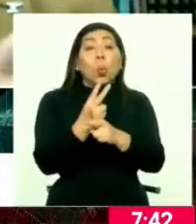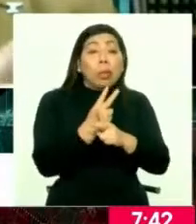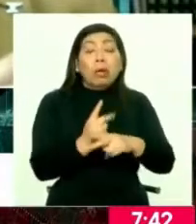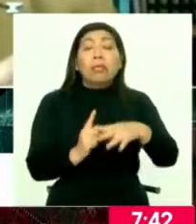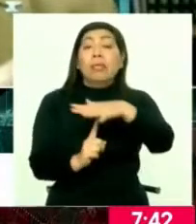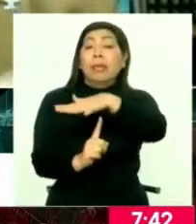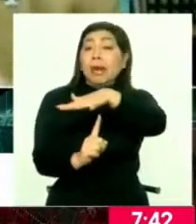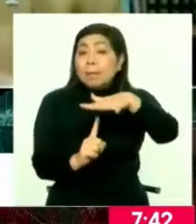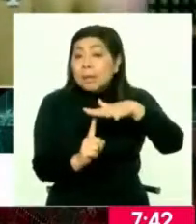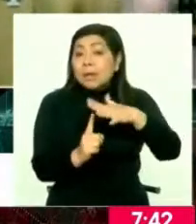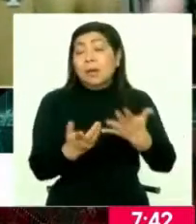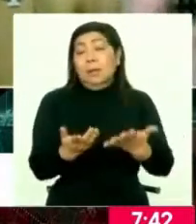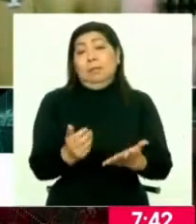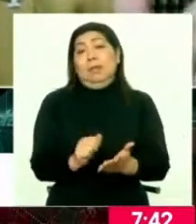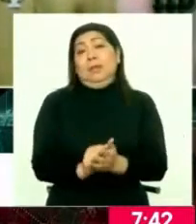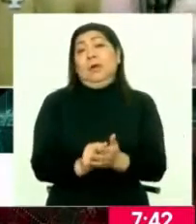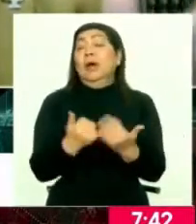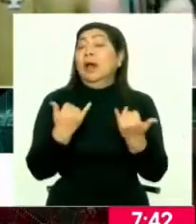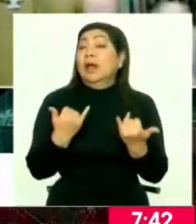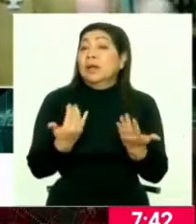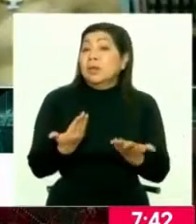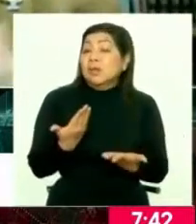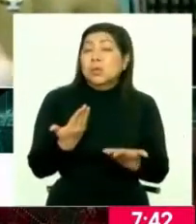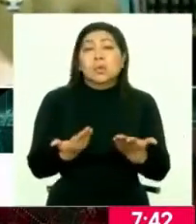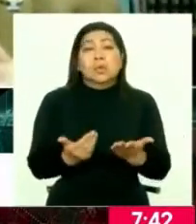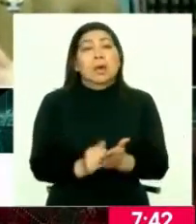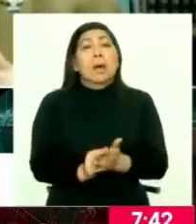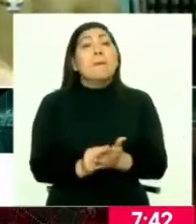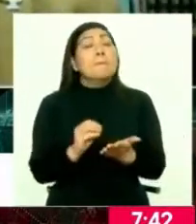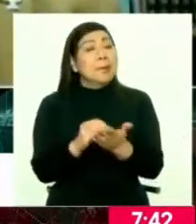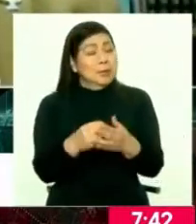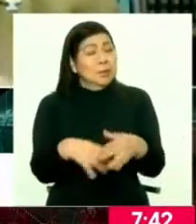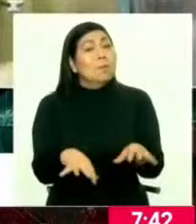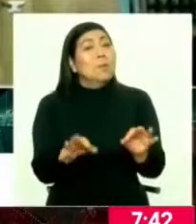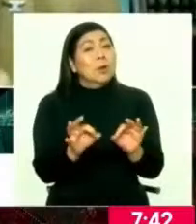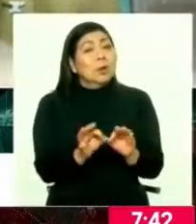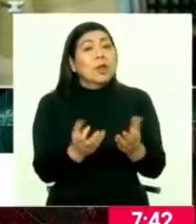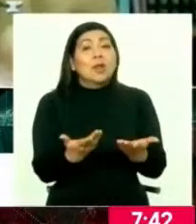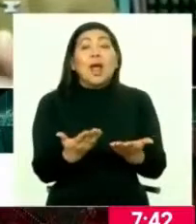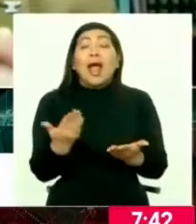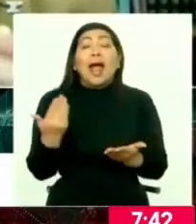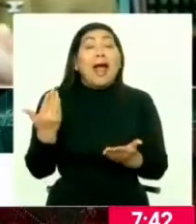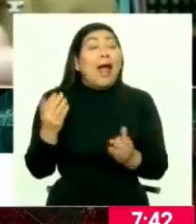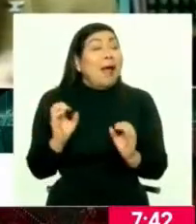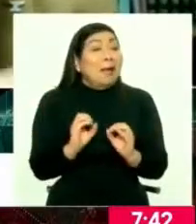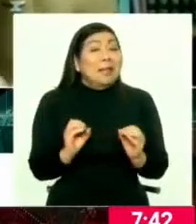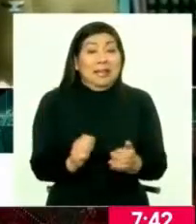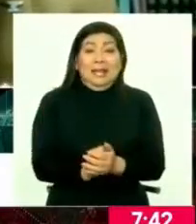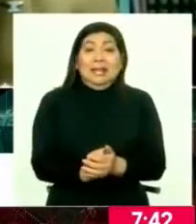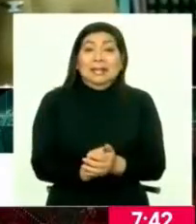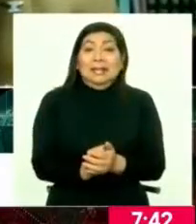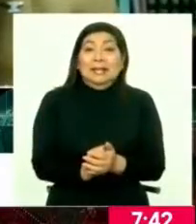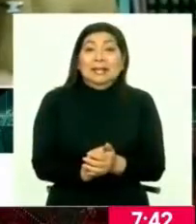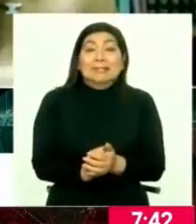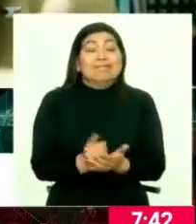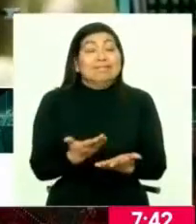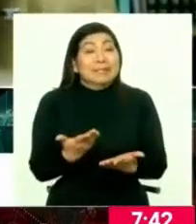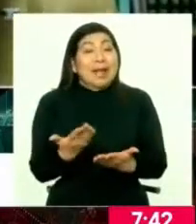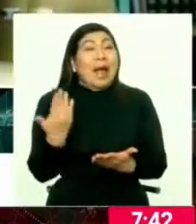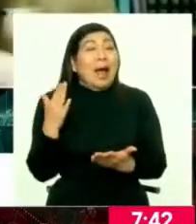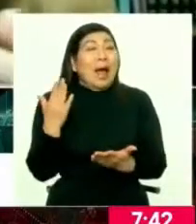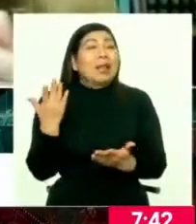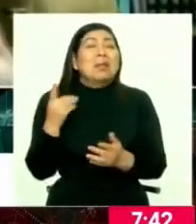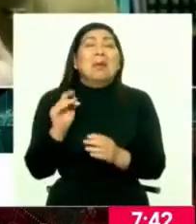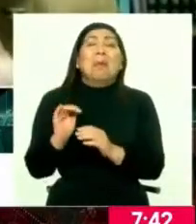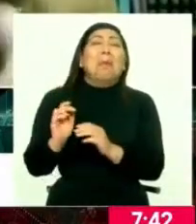pero esto es ahora algo bastante relevante, como no lo era, ¿no?, tanto durante la Edad